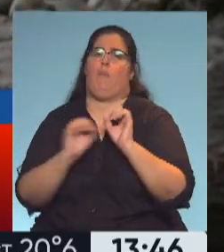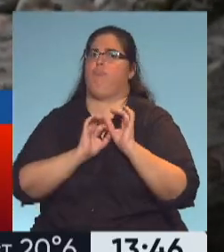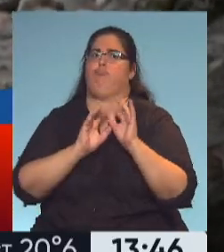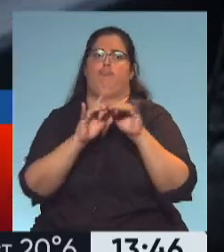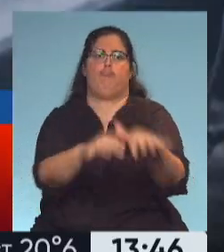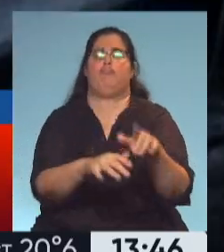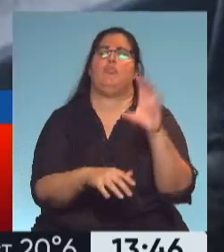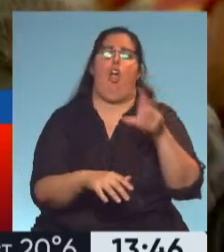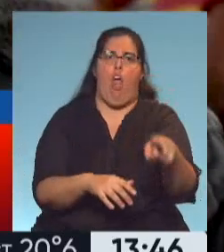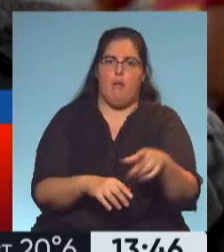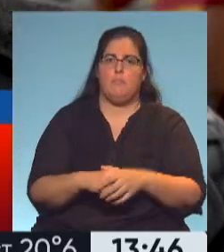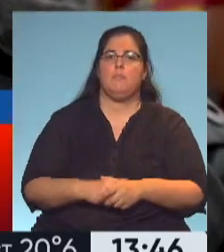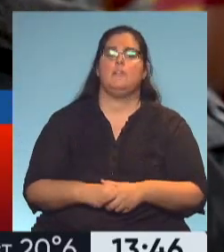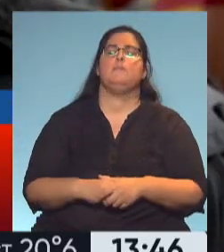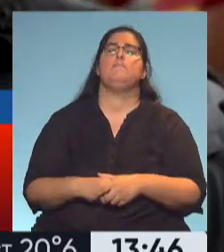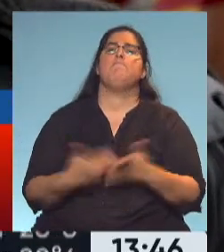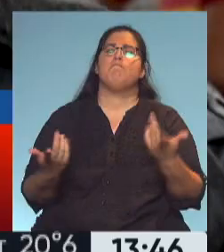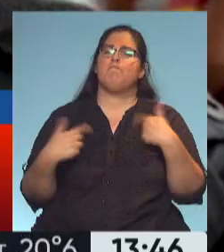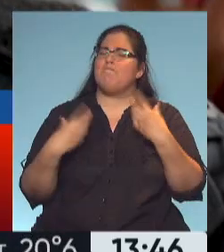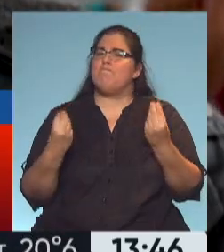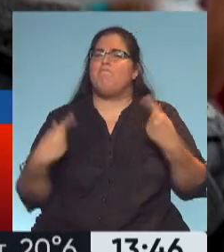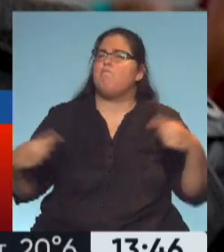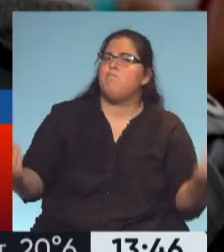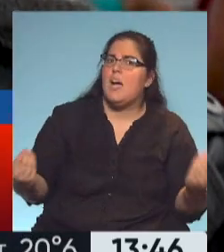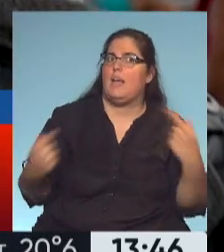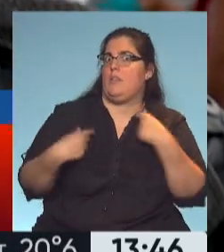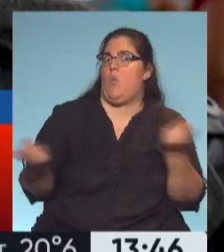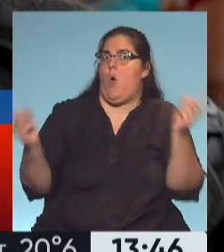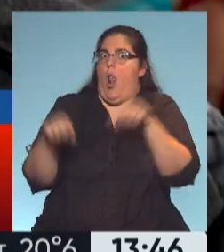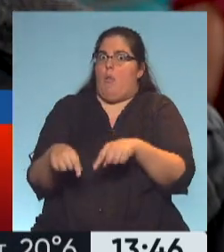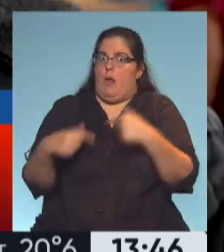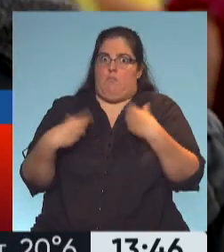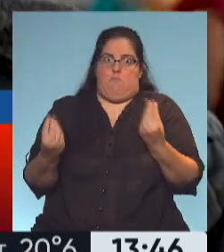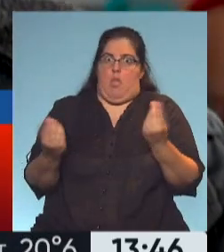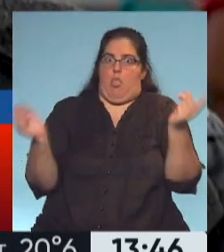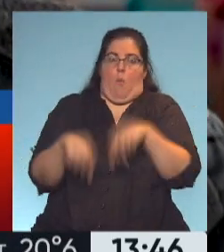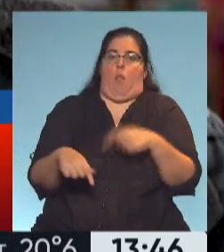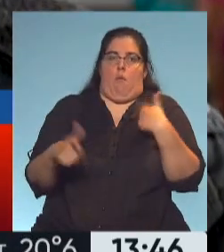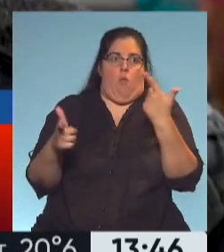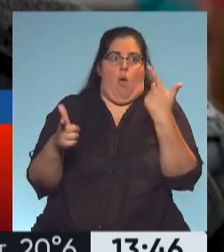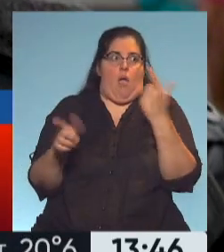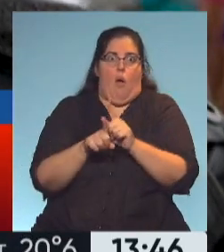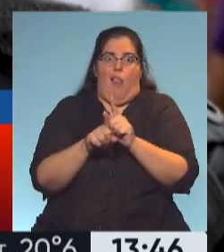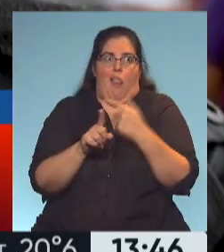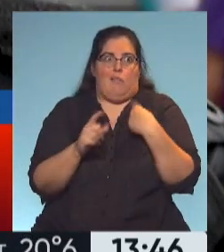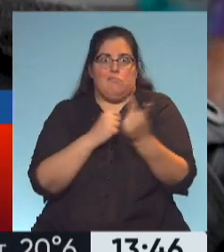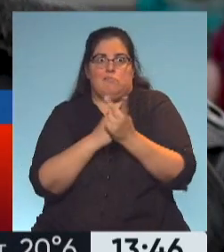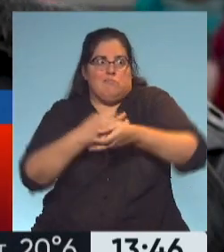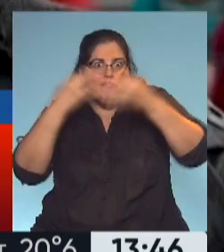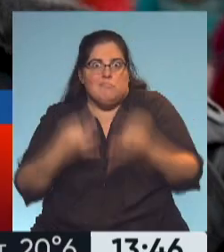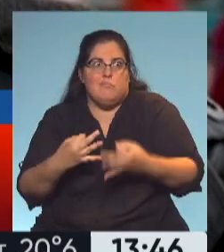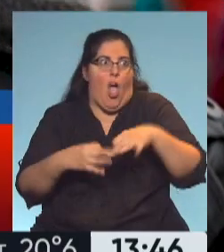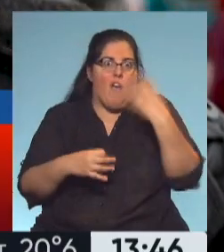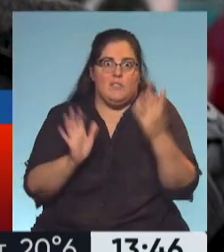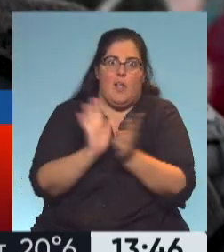el país vecino. El temor que hay es volver porque no hay garantías para nosotros volver a nuestras